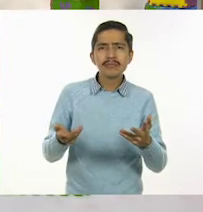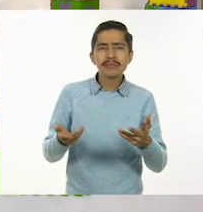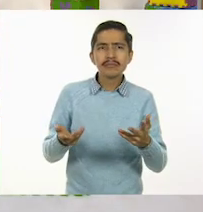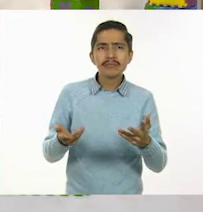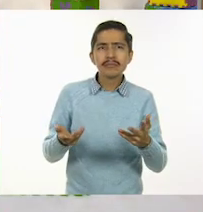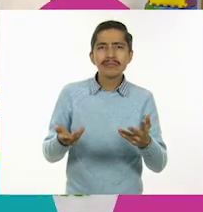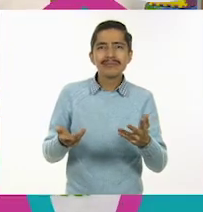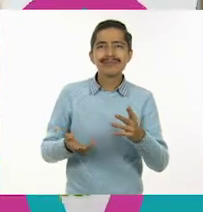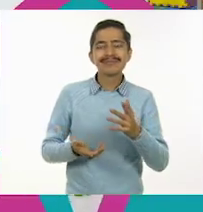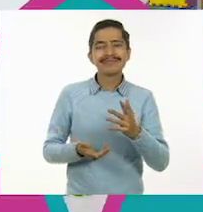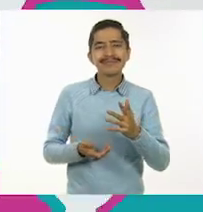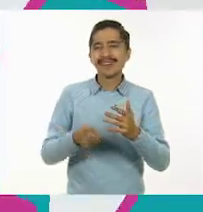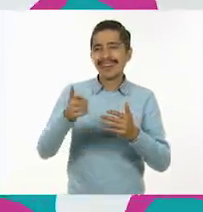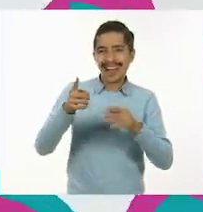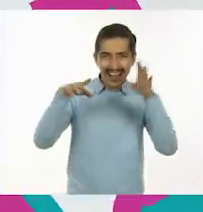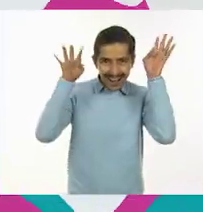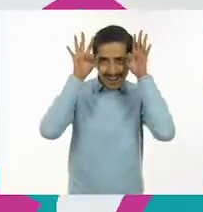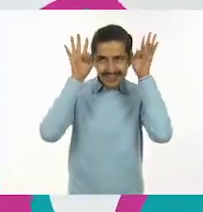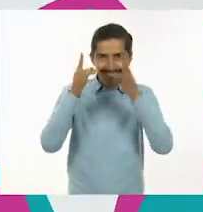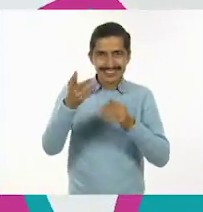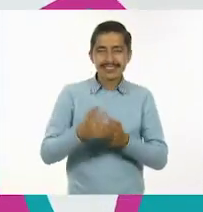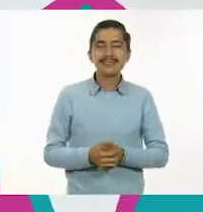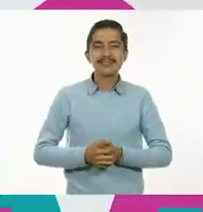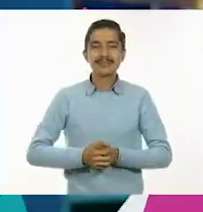el consentido de todos. ¡Ajolisto!